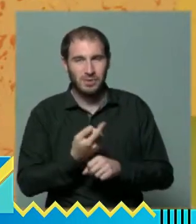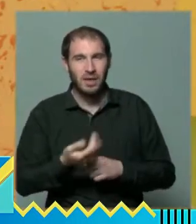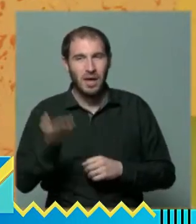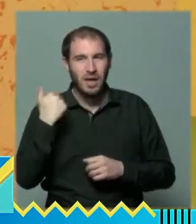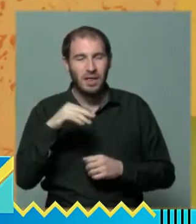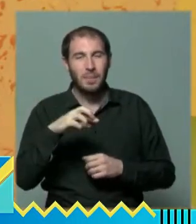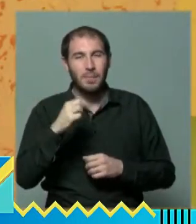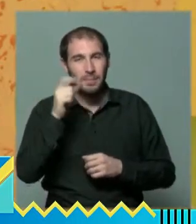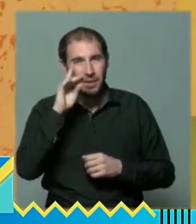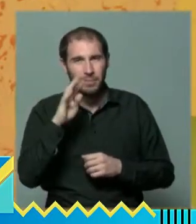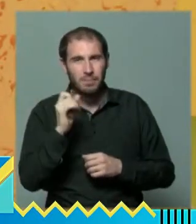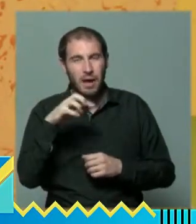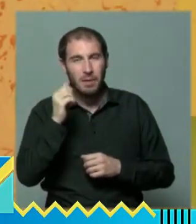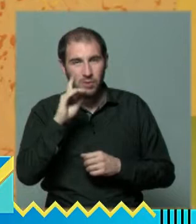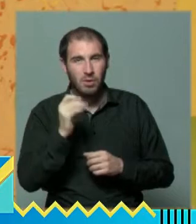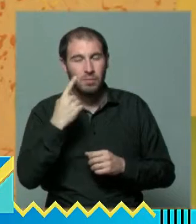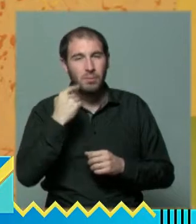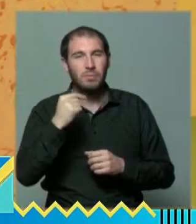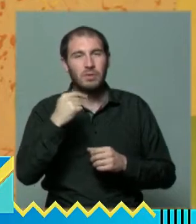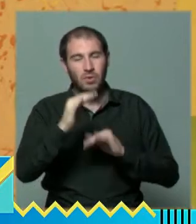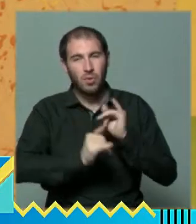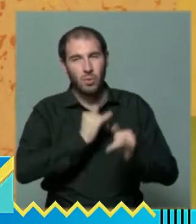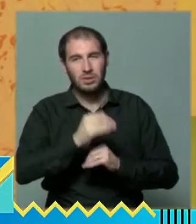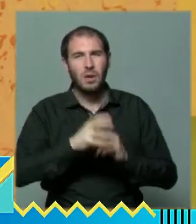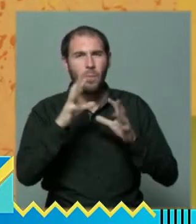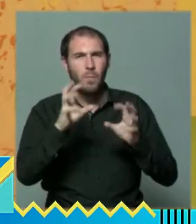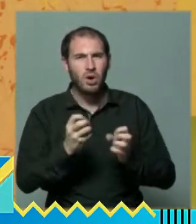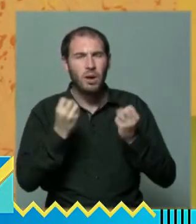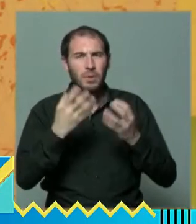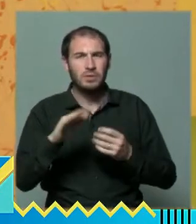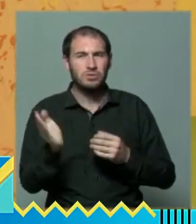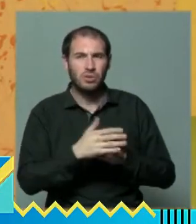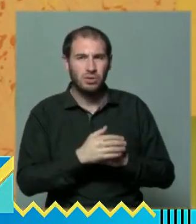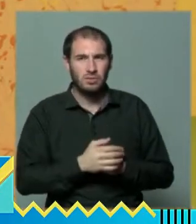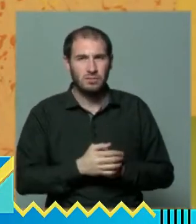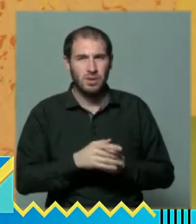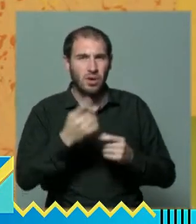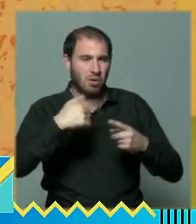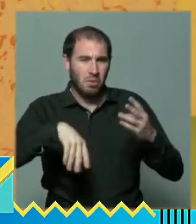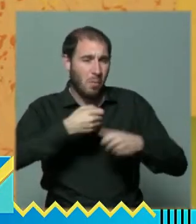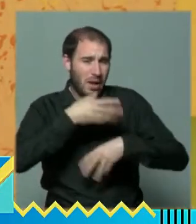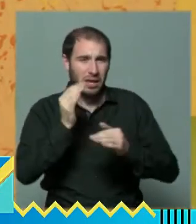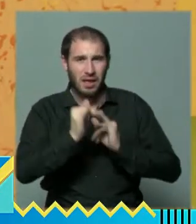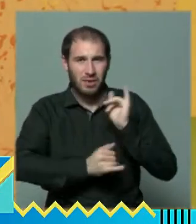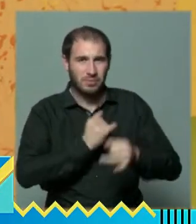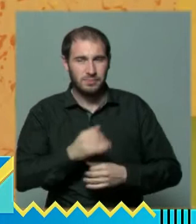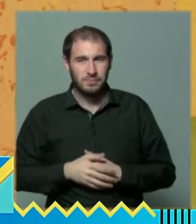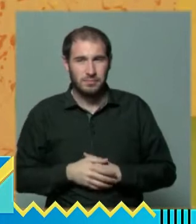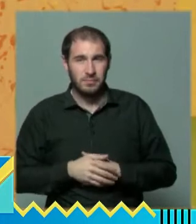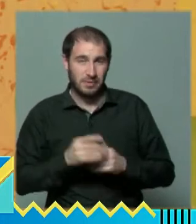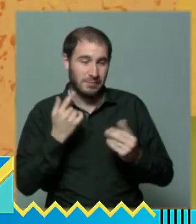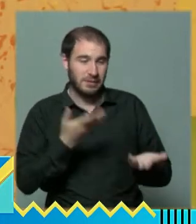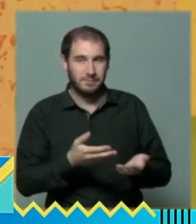Pedro y Pablo en los 70 con la marcha de la bronca. Bronca porque está prohibido todo hasta lo que haré de cualquier modo. Esto es